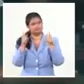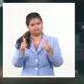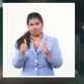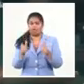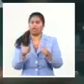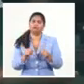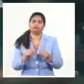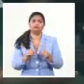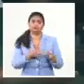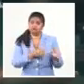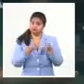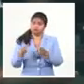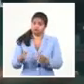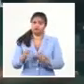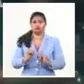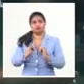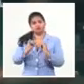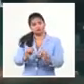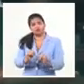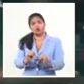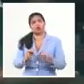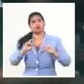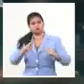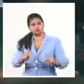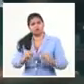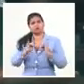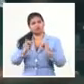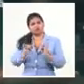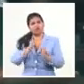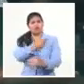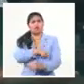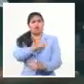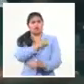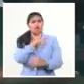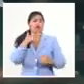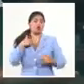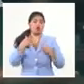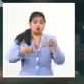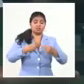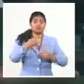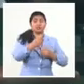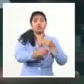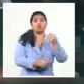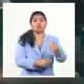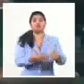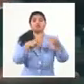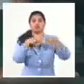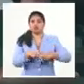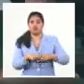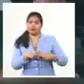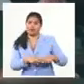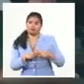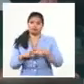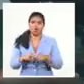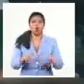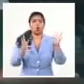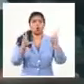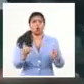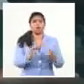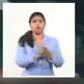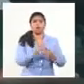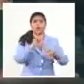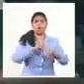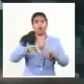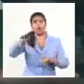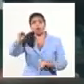continuo a cómo se van haciendo estas reparaciones, estos mantenimientos y cómo se van incorporando estas capacidades, cómo se sigue comportando el